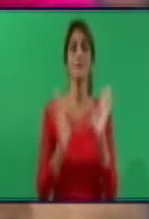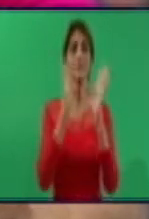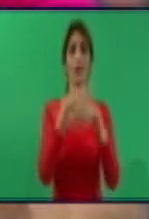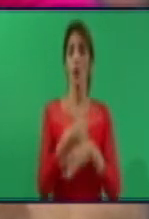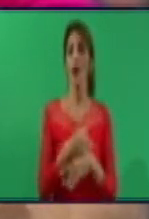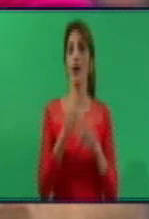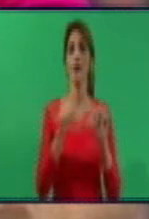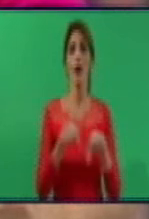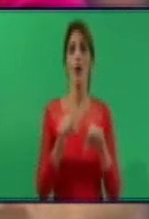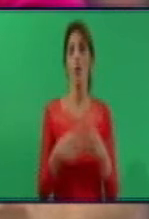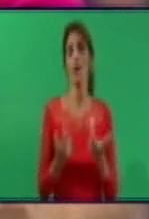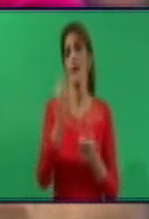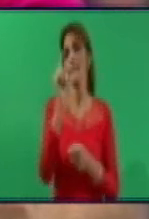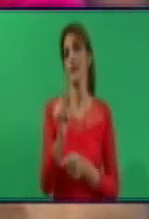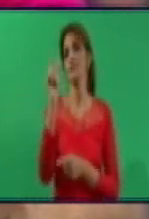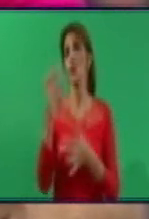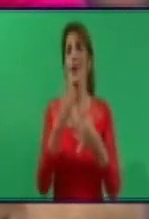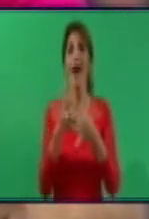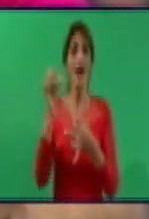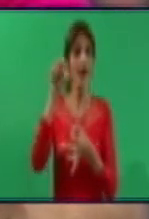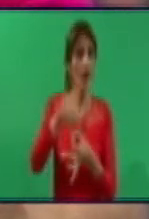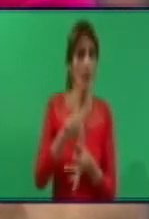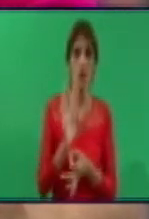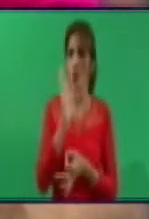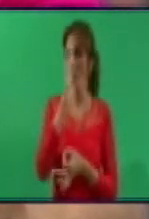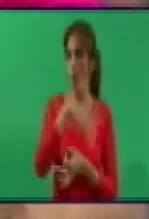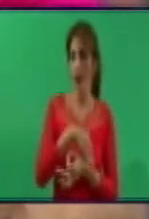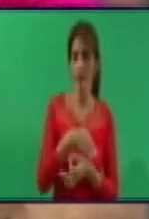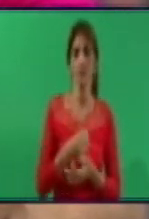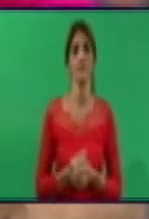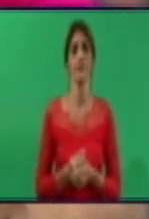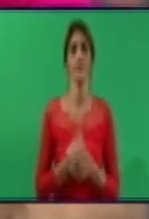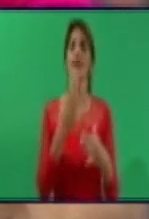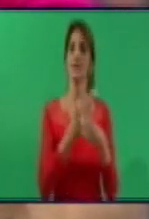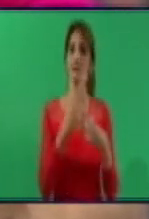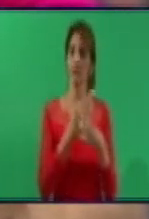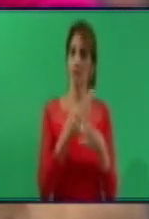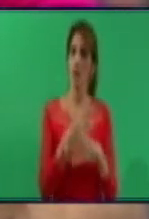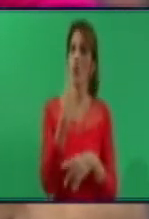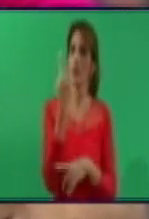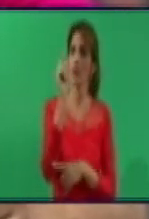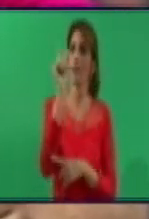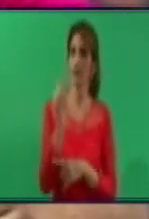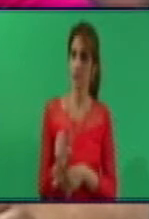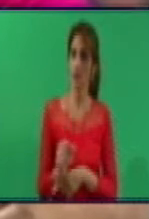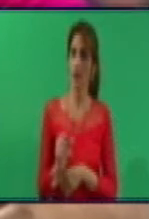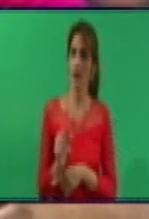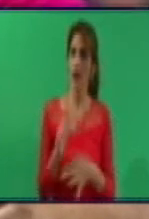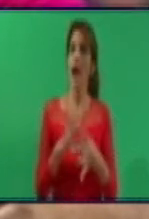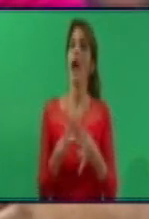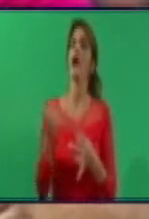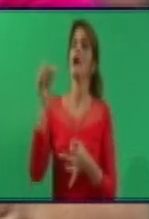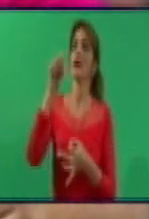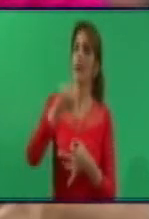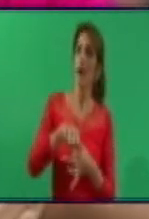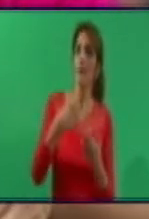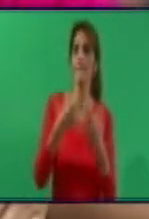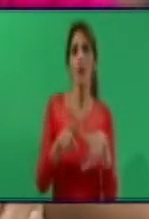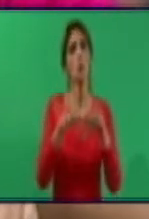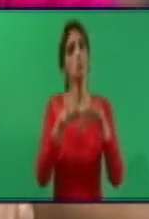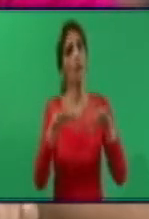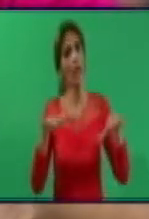estos momentos ningún paciente reportado grave ni crítico y en Santiago de Cuba tenemos una paciente reportada de crítica estable.